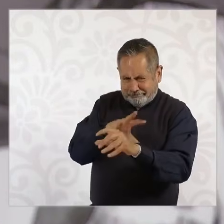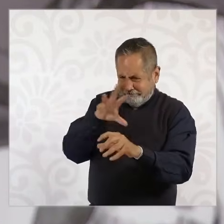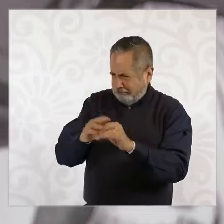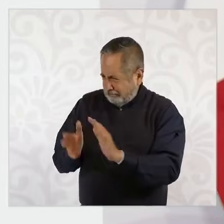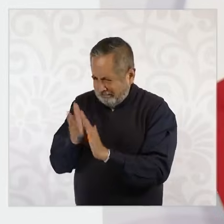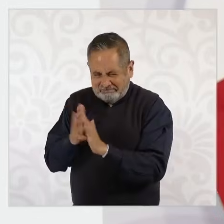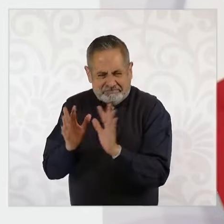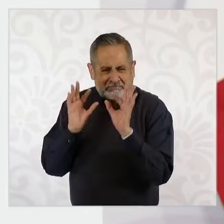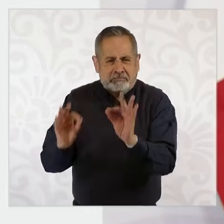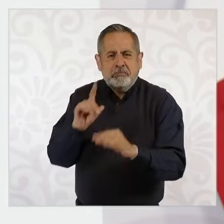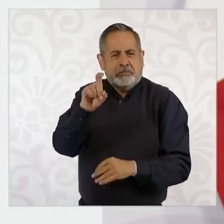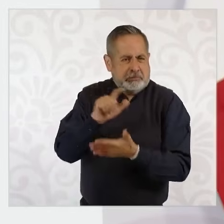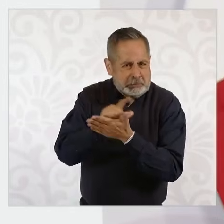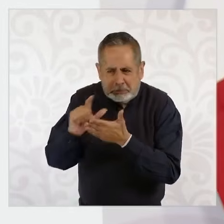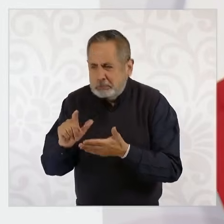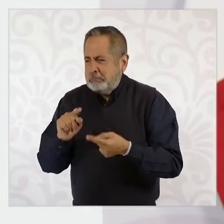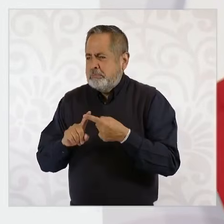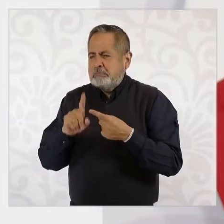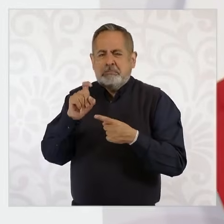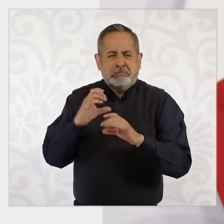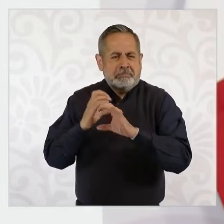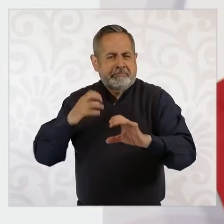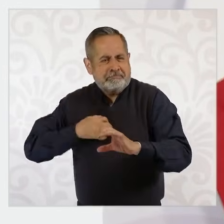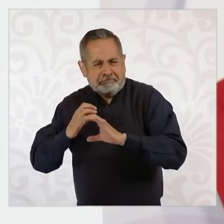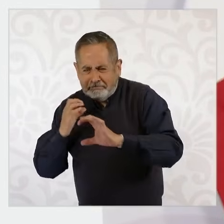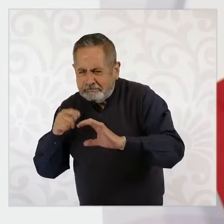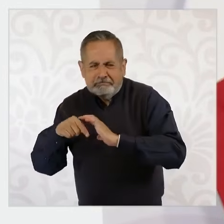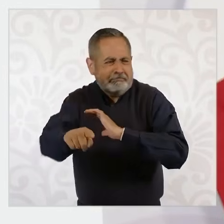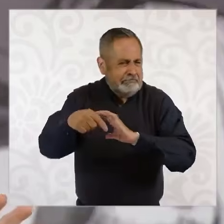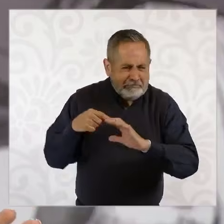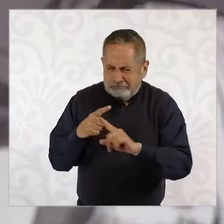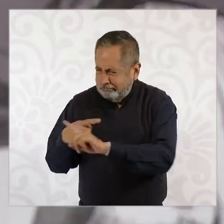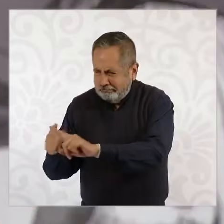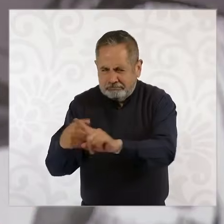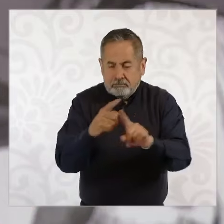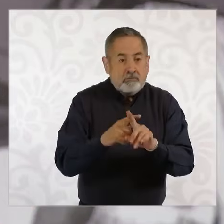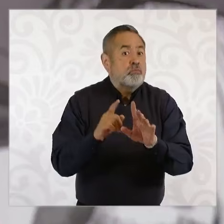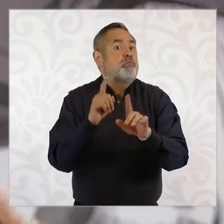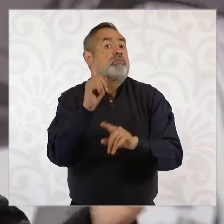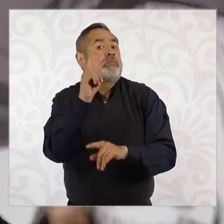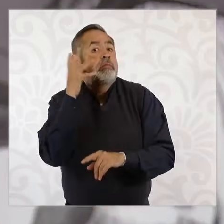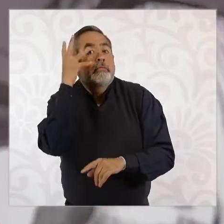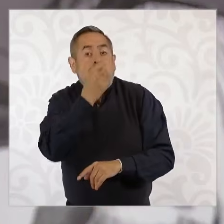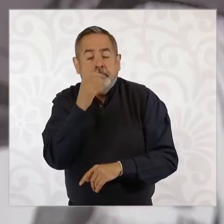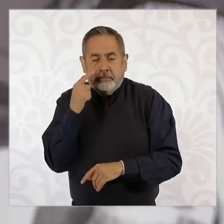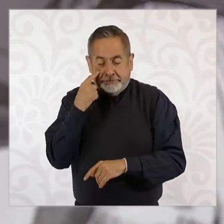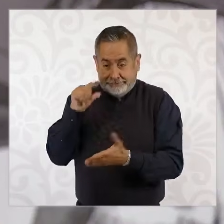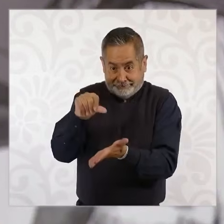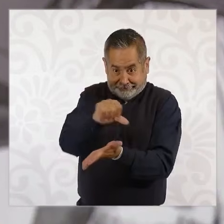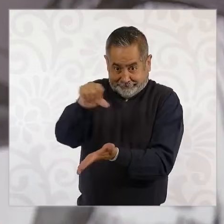acceso al agua potable, tuberías de drenaje, y algo muy bonito que hicieron ahí, que es que en el